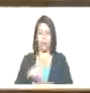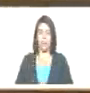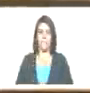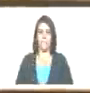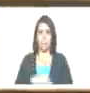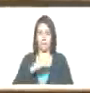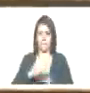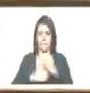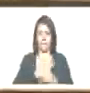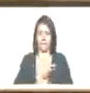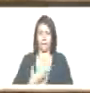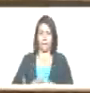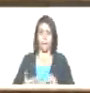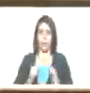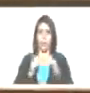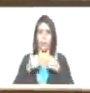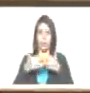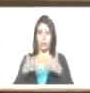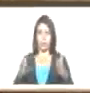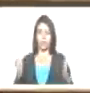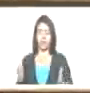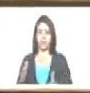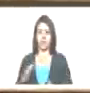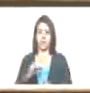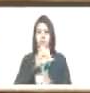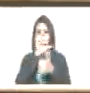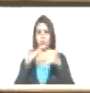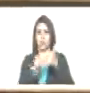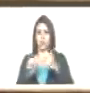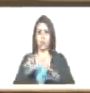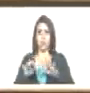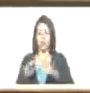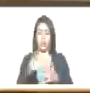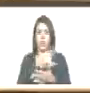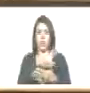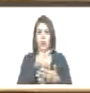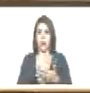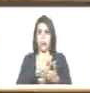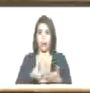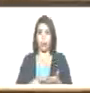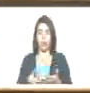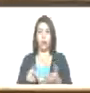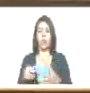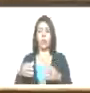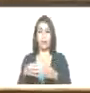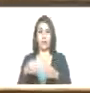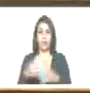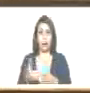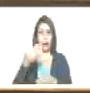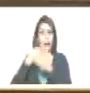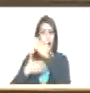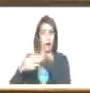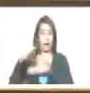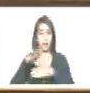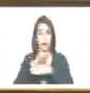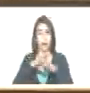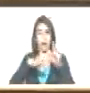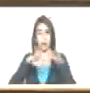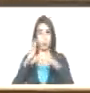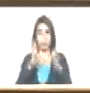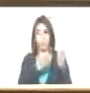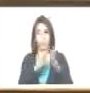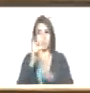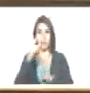sesión. Ciudadana subsecretaria, sírvase dar lectura del acta de la sesión ordinaria del día martes 14 de marzo de